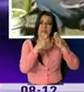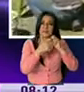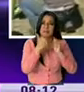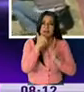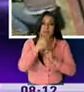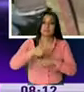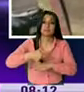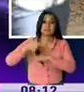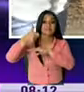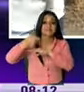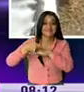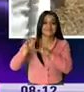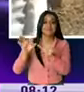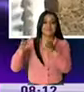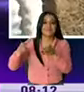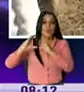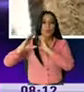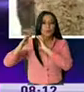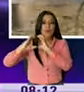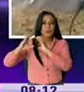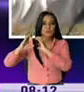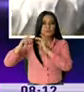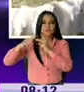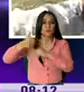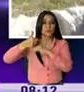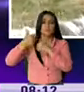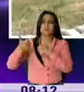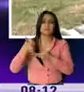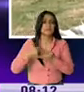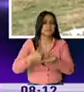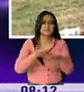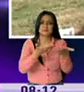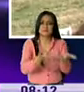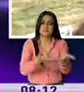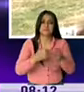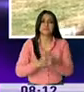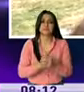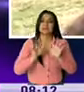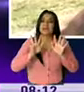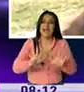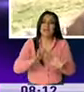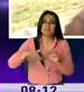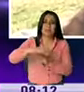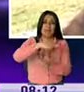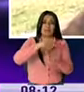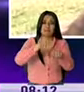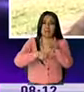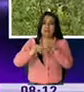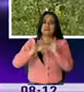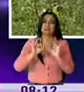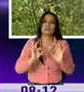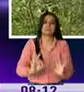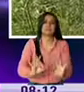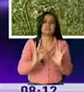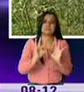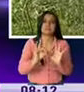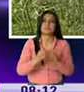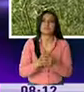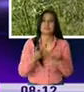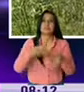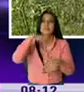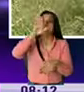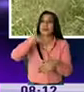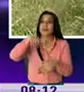departamentos de comunicación, las acciones de la autoridad van en beneficio de ustedes. Así estaba el parque, ahora está en esas condiciones, hasta lo pintaron. Yo recuerdo